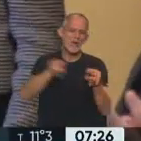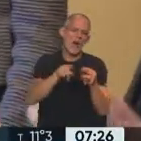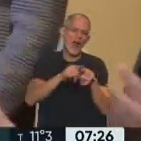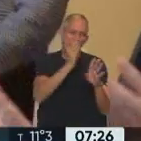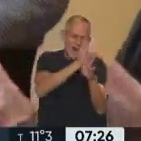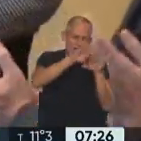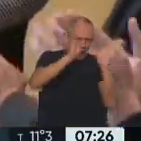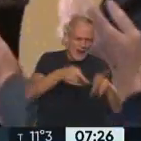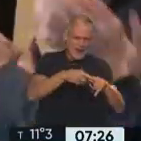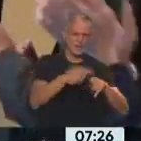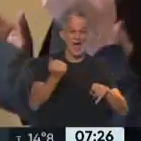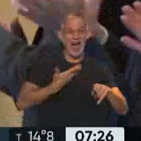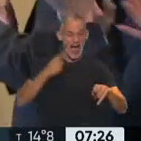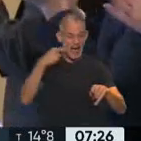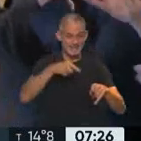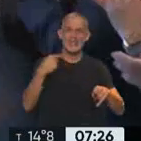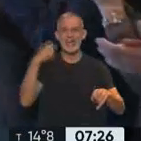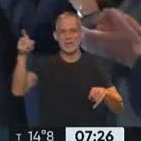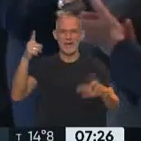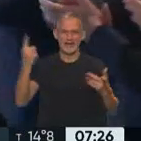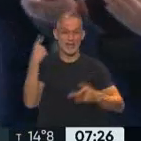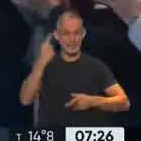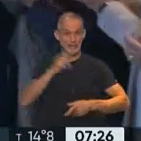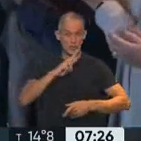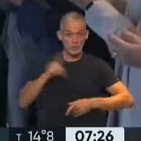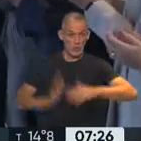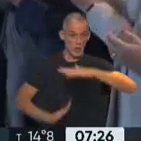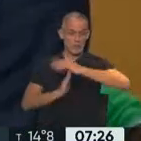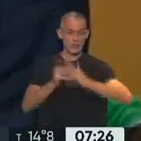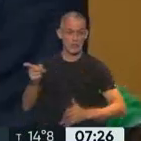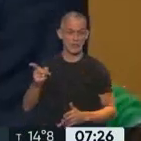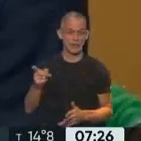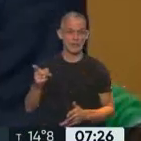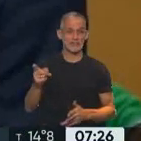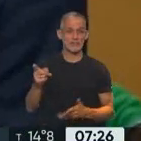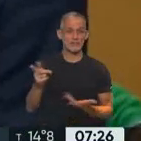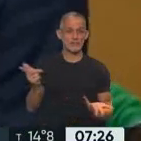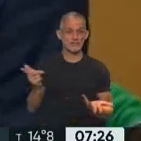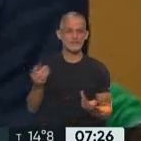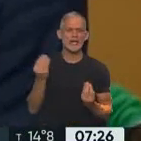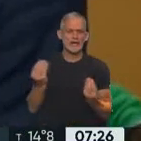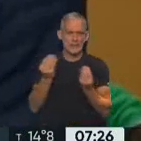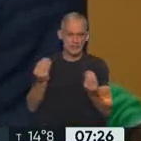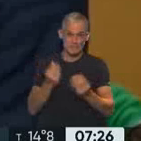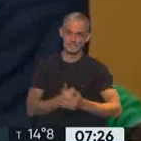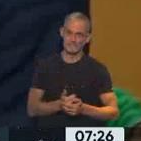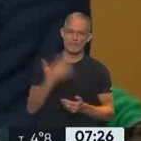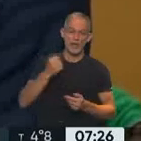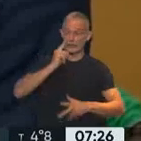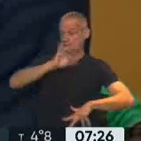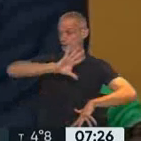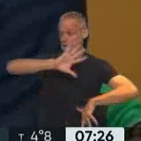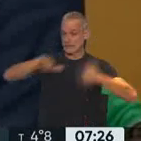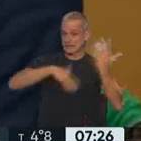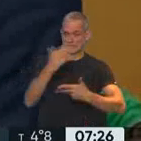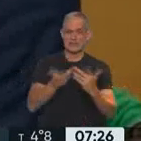que tenemos aquí es la directora general así es bueno lo que lo que sucedió fue que bueno hay un escándalo de